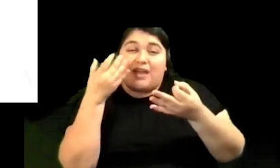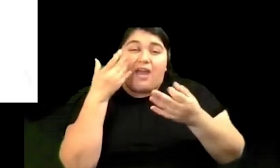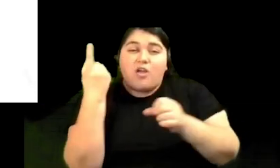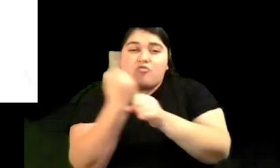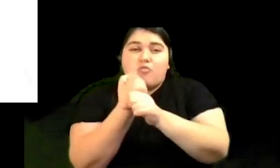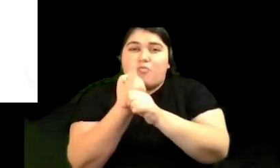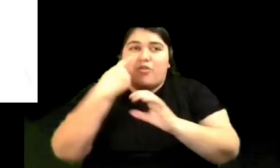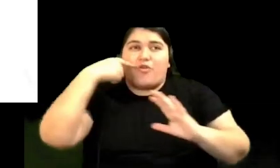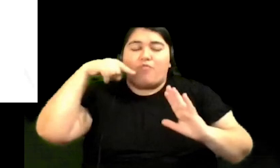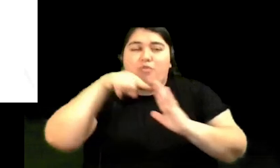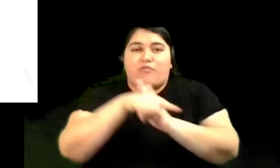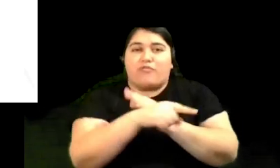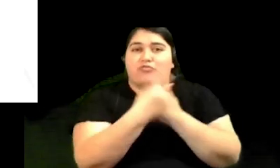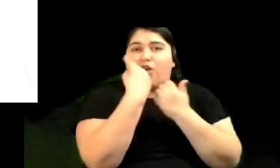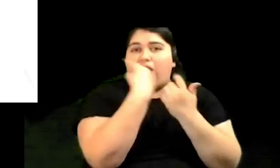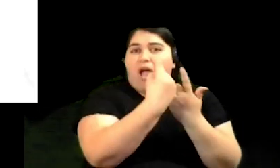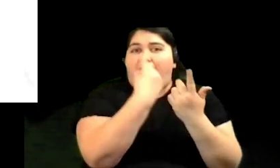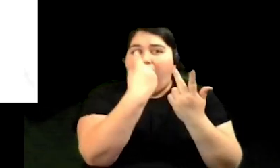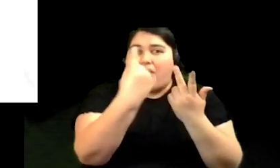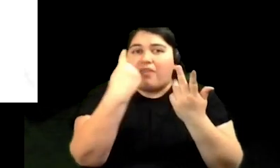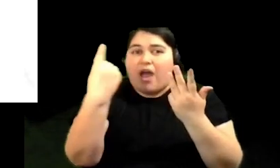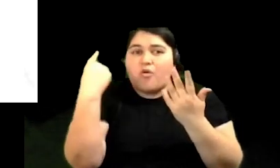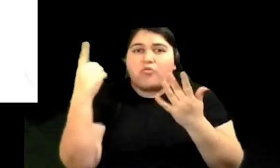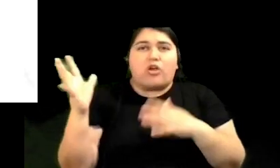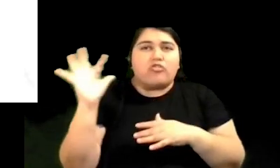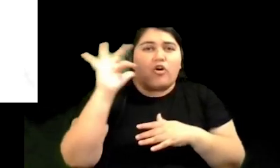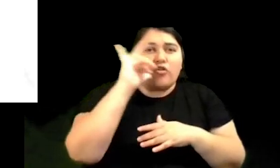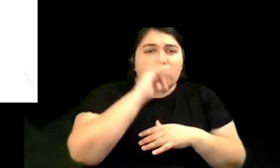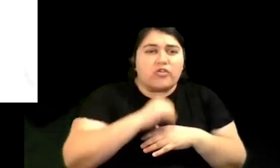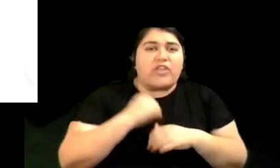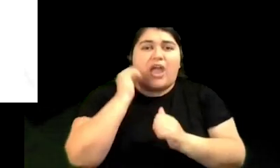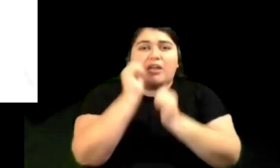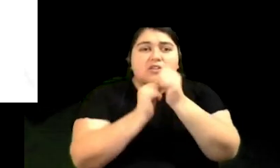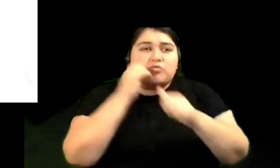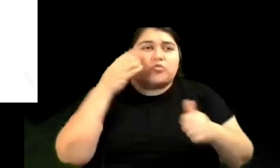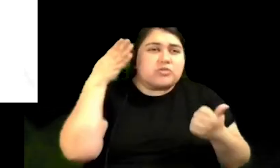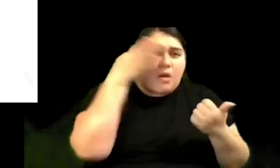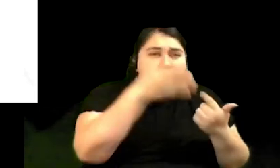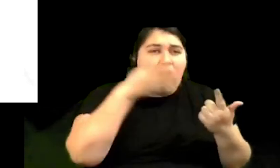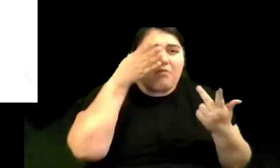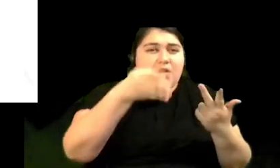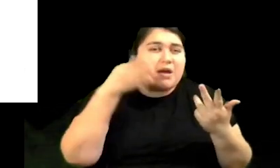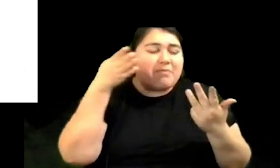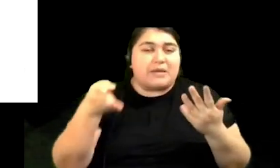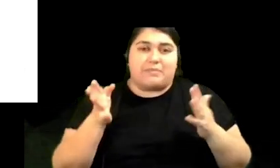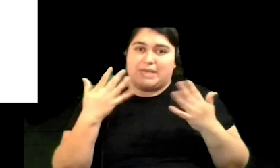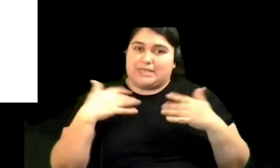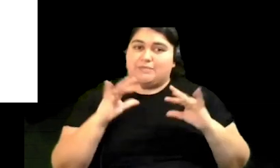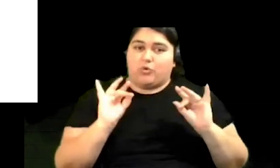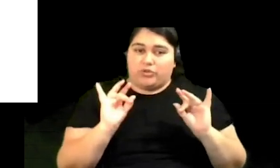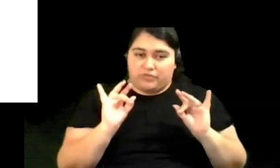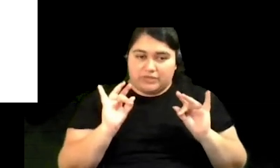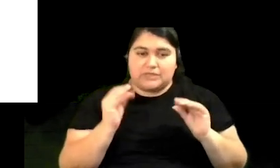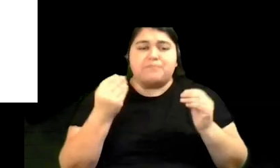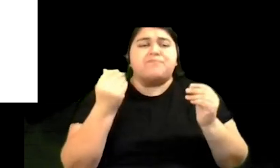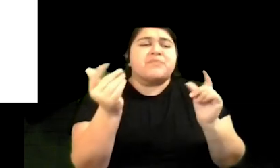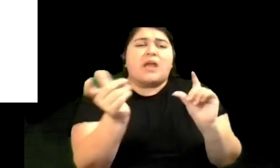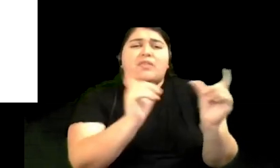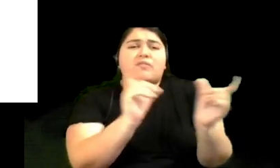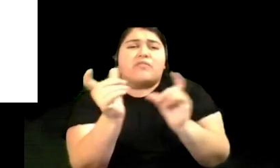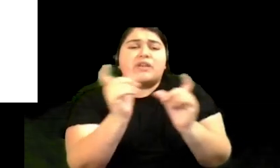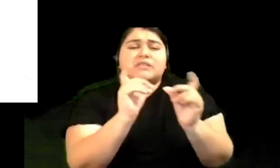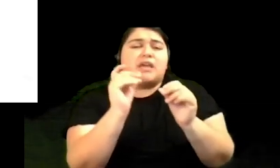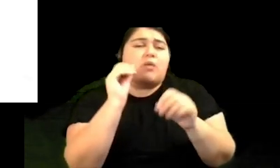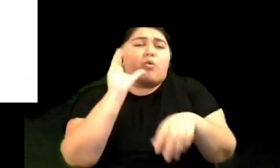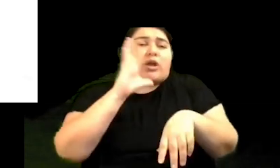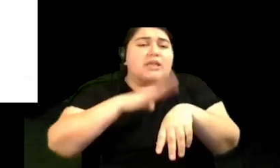funcionarios ambientales que sea todos los días que recorran todas las industrias estos efectos. Vamos. Los diferenciales, ¿por qué? Porque se ha dado en el tiempo